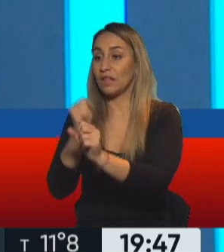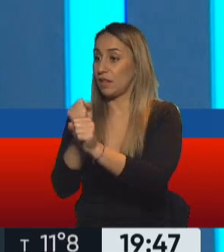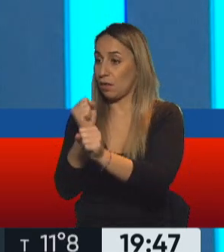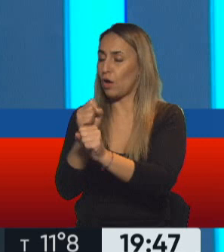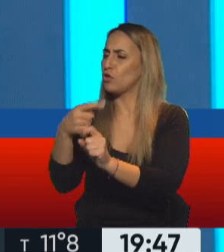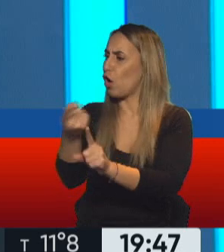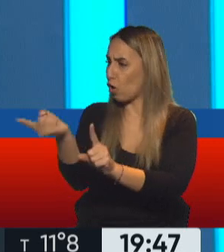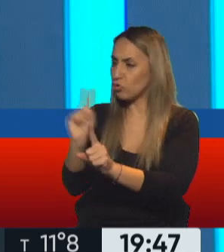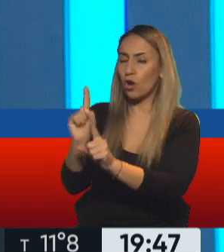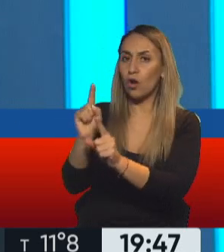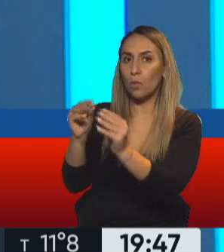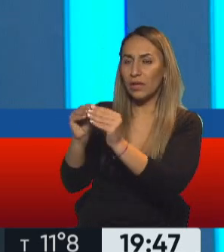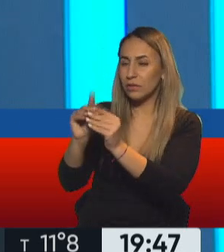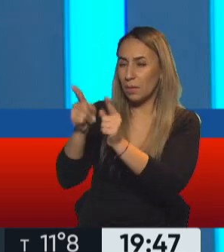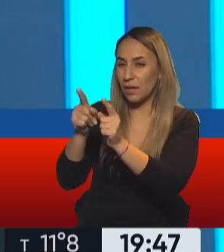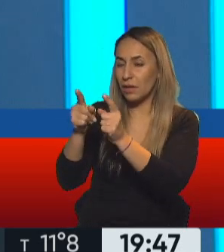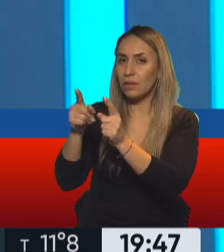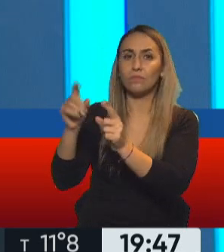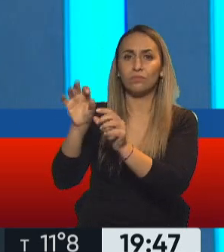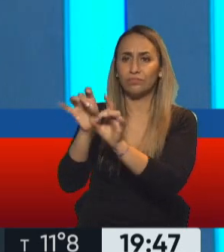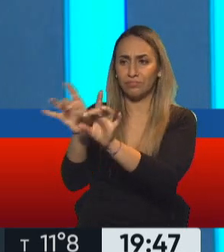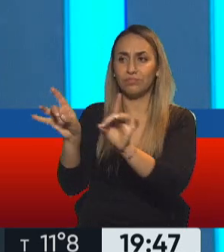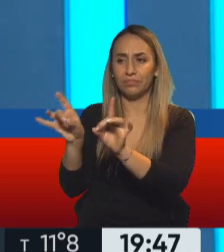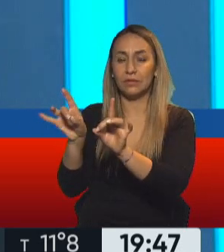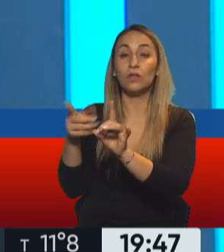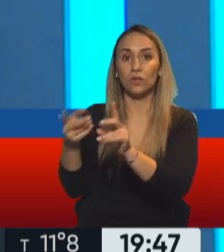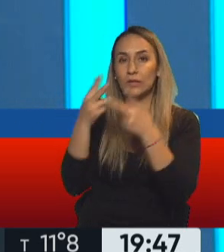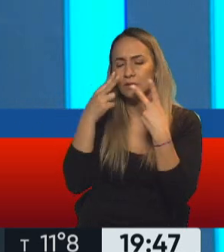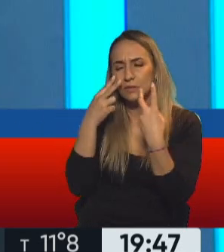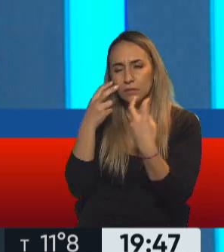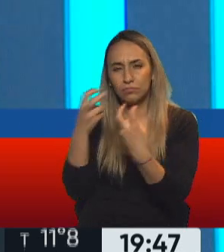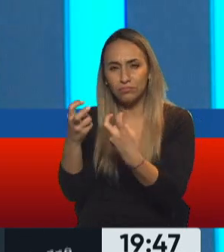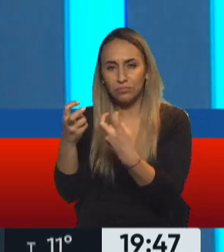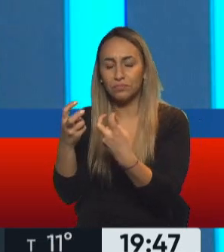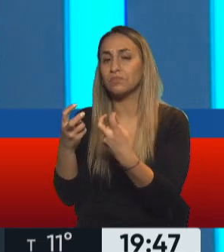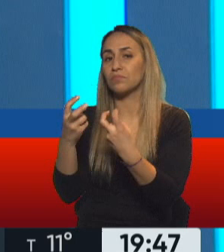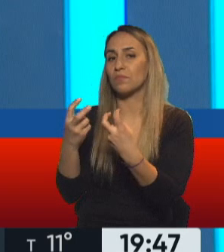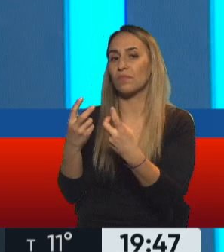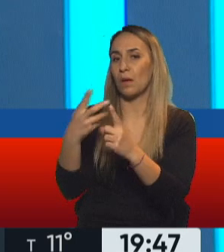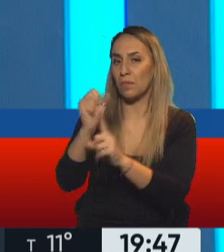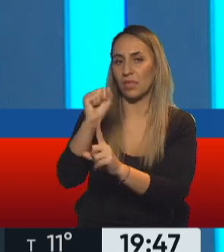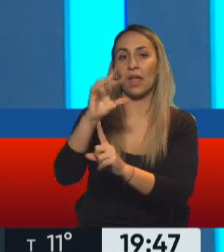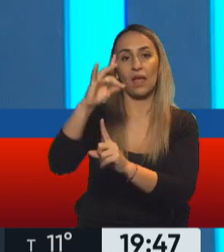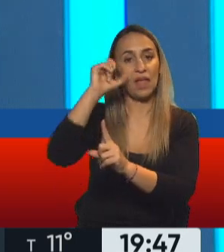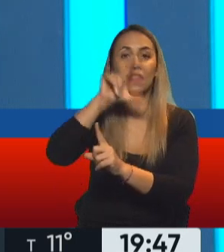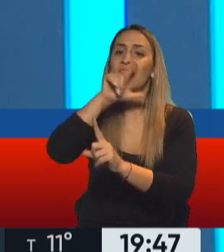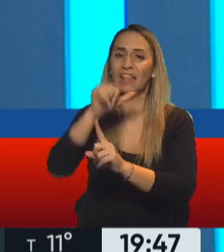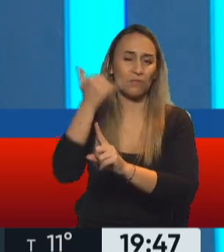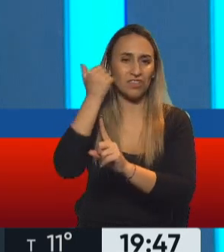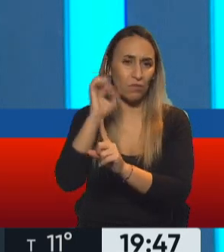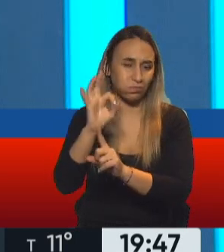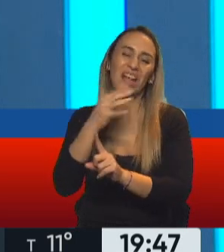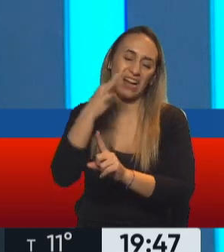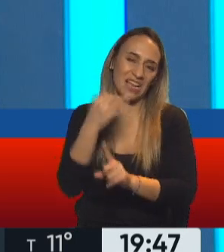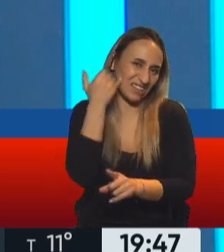más. En la búsqueda al azar que se hacen para encontrar en la población variantes Delta, hemos encontrado que tenía Delta, pero es algo que ya pasó. La persona ya está de alta, en verdad.